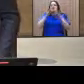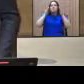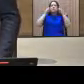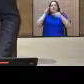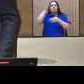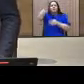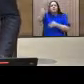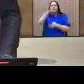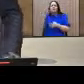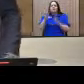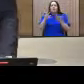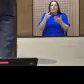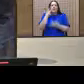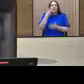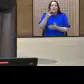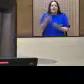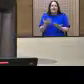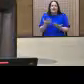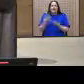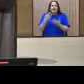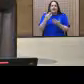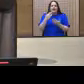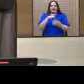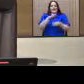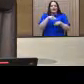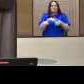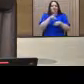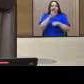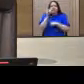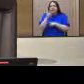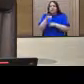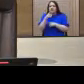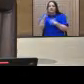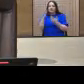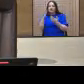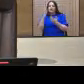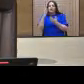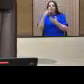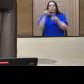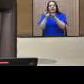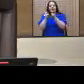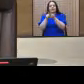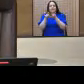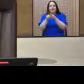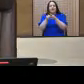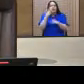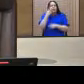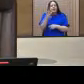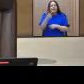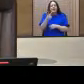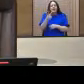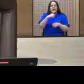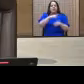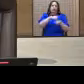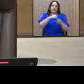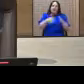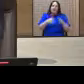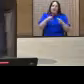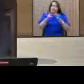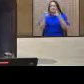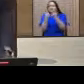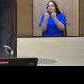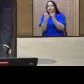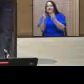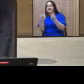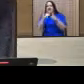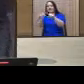internacionalmente y de cómo lo vemos cada una de las fracciones y cada uno de los diputados, así como importantes equipos económicos que se